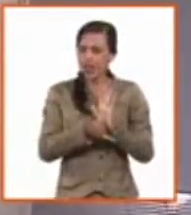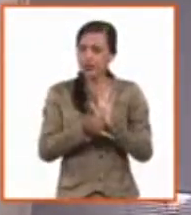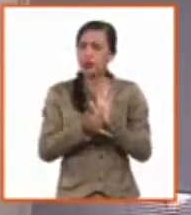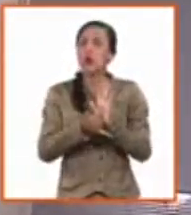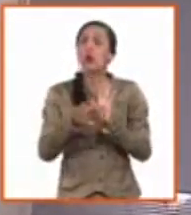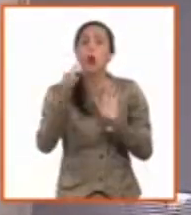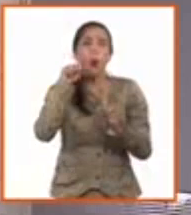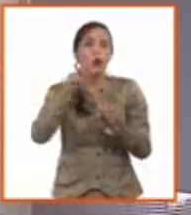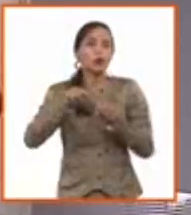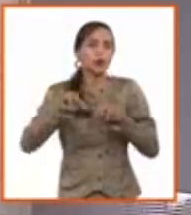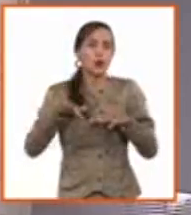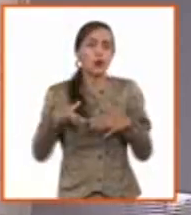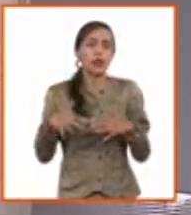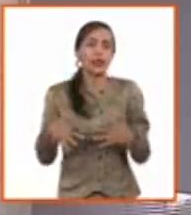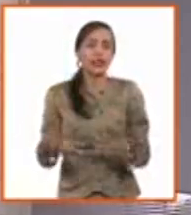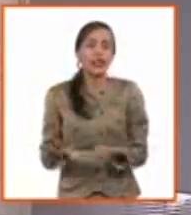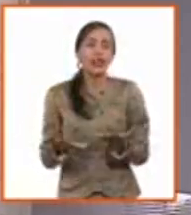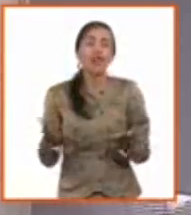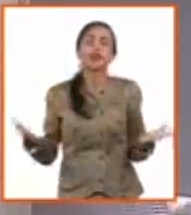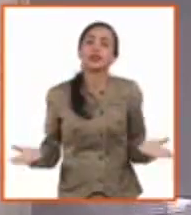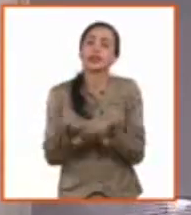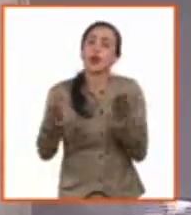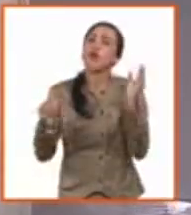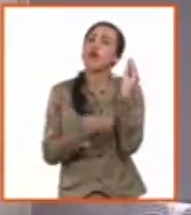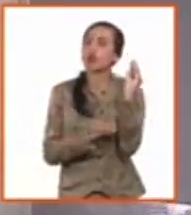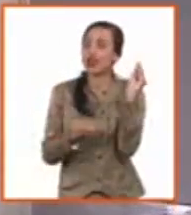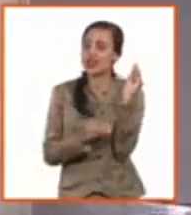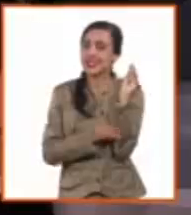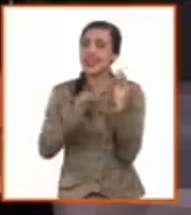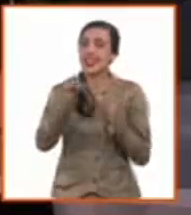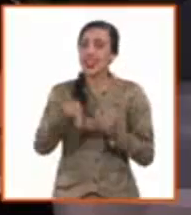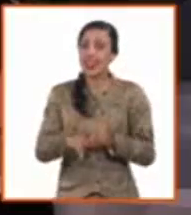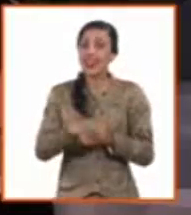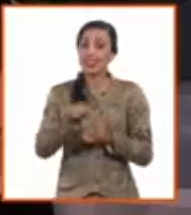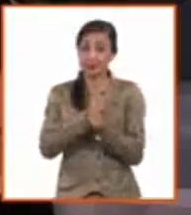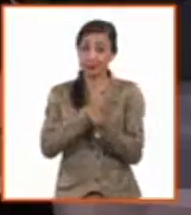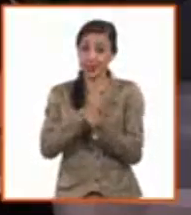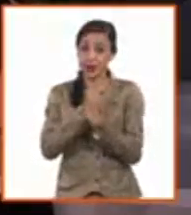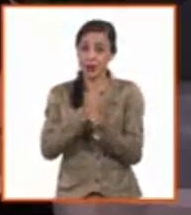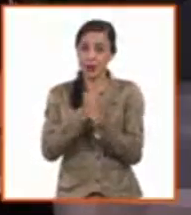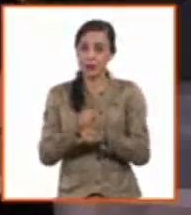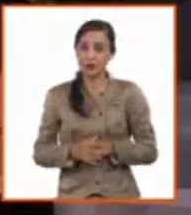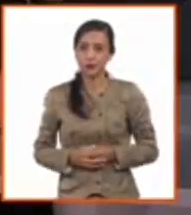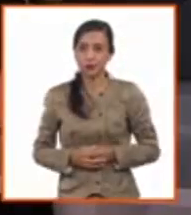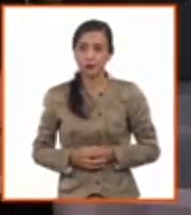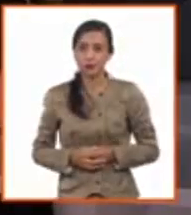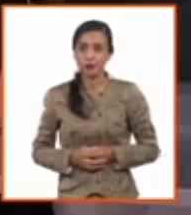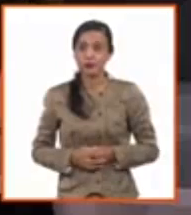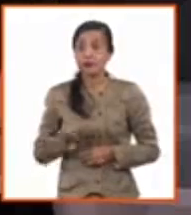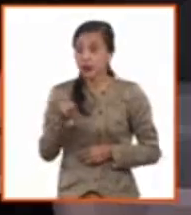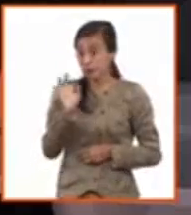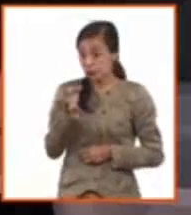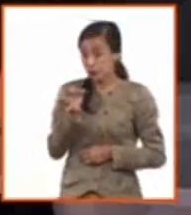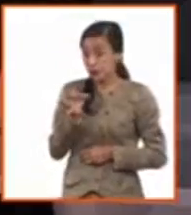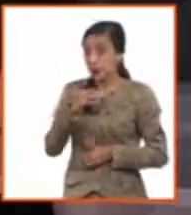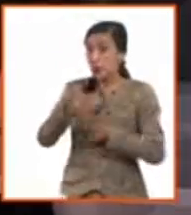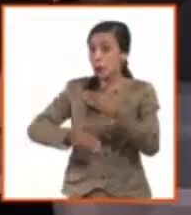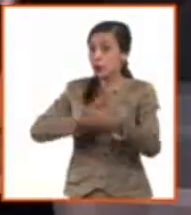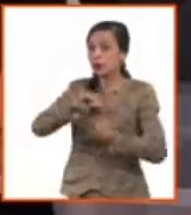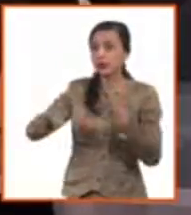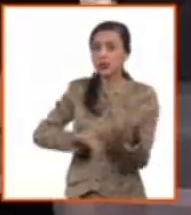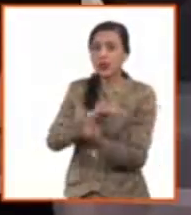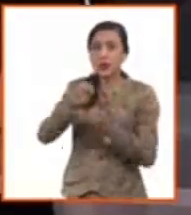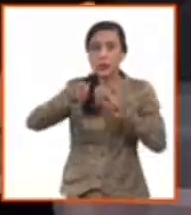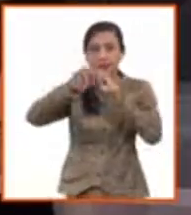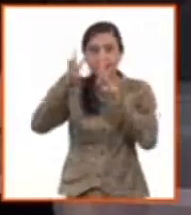precisamente como objetivo desarrollar y fortalecer esta industria con los procesos de transformación digital de